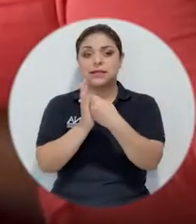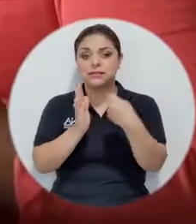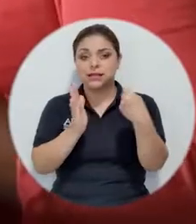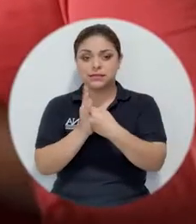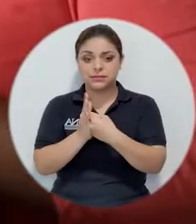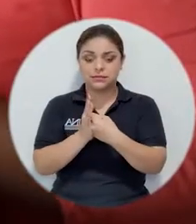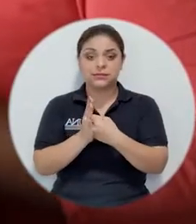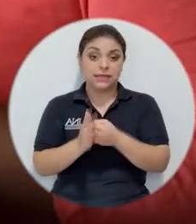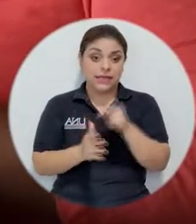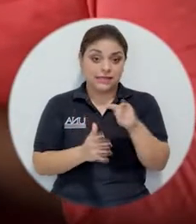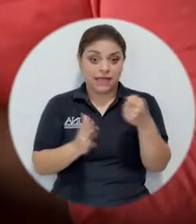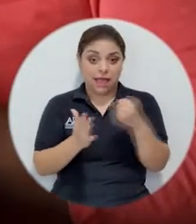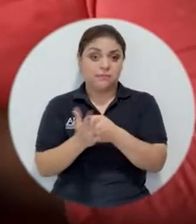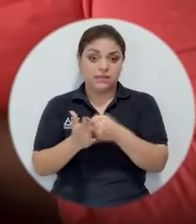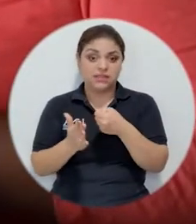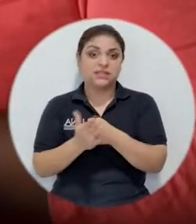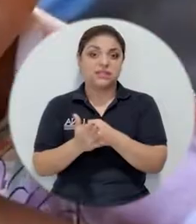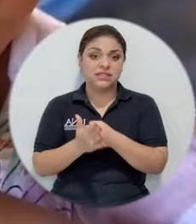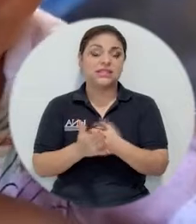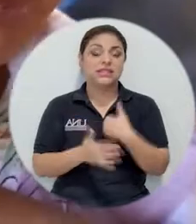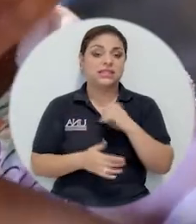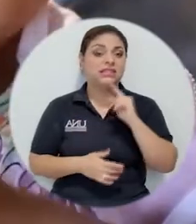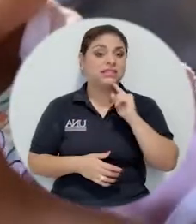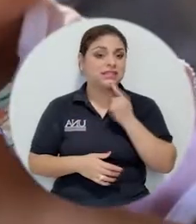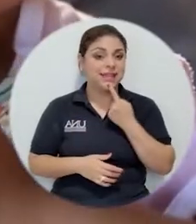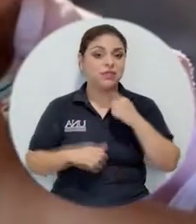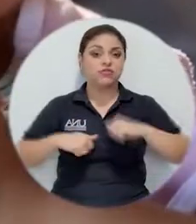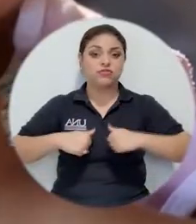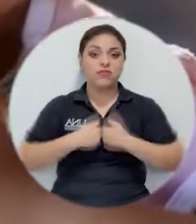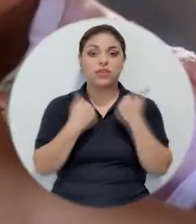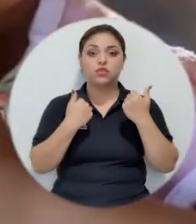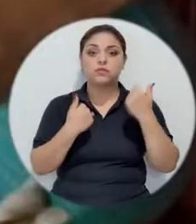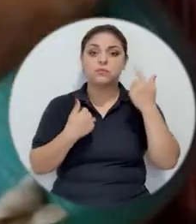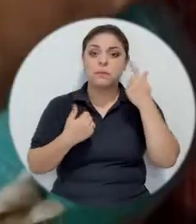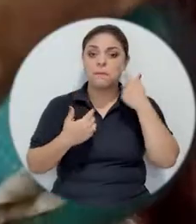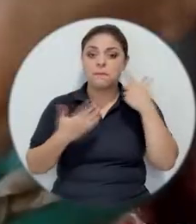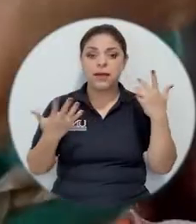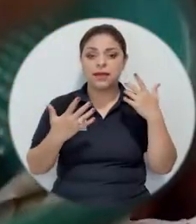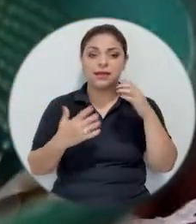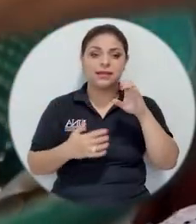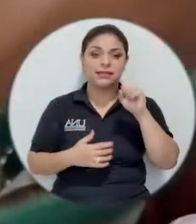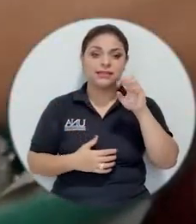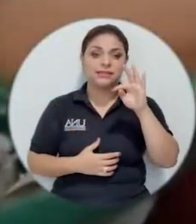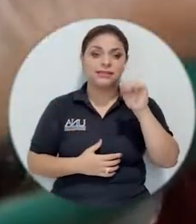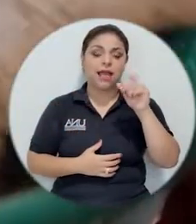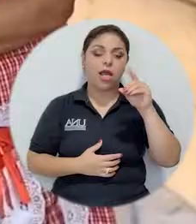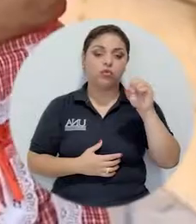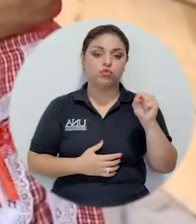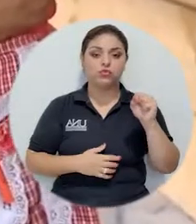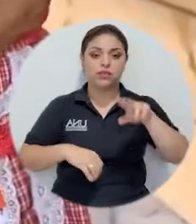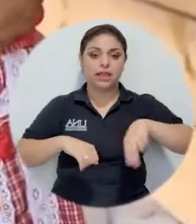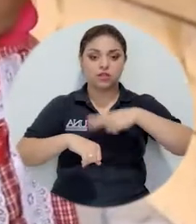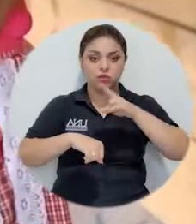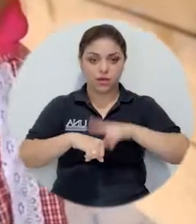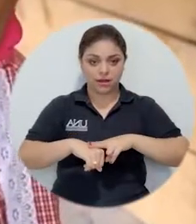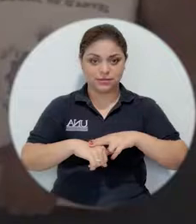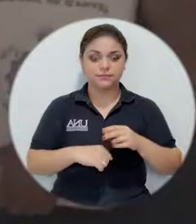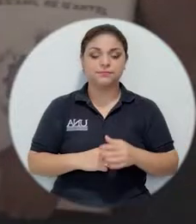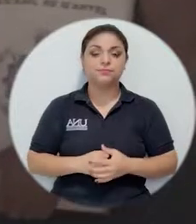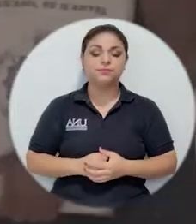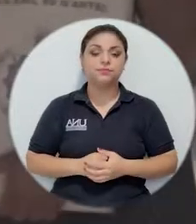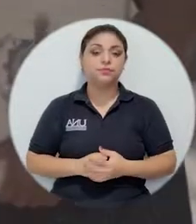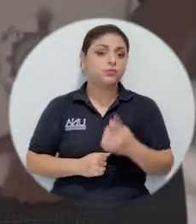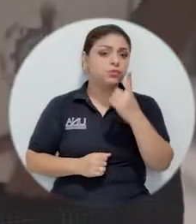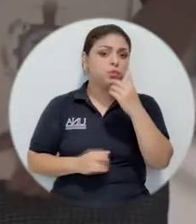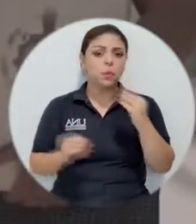tipo de amenazas y que esas amenazas plantean serios retos para los estados nacionales de seguridad. Uno de